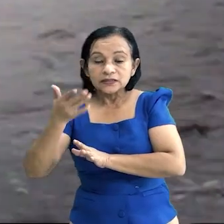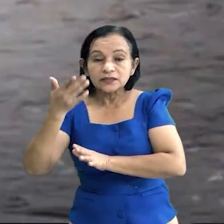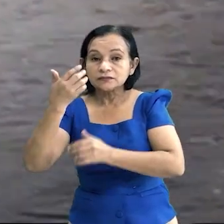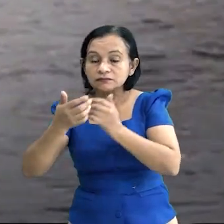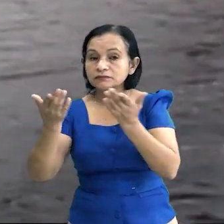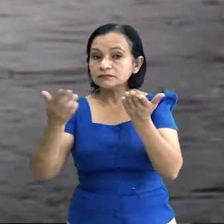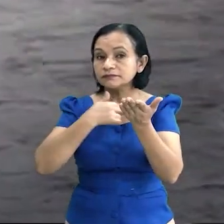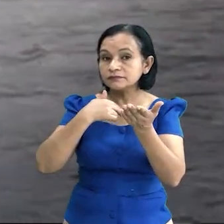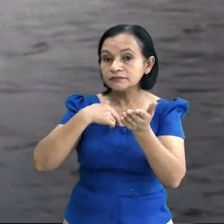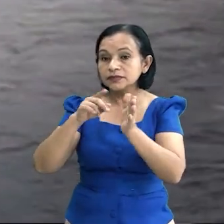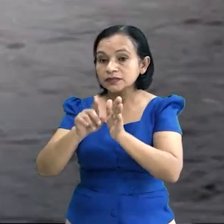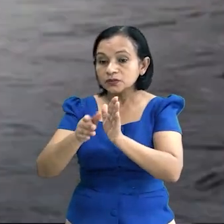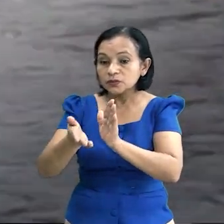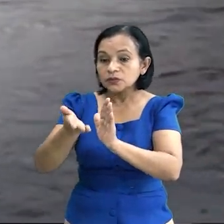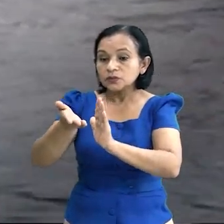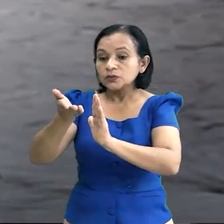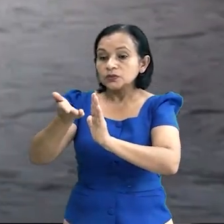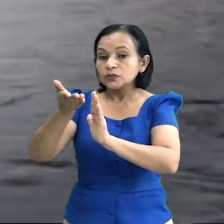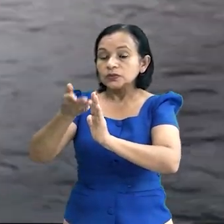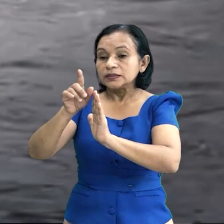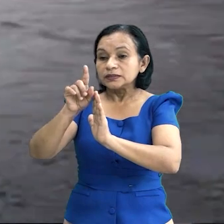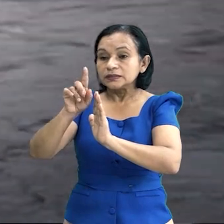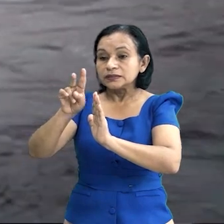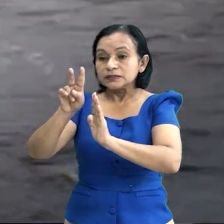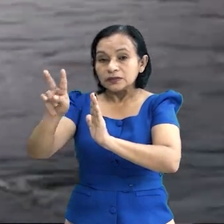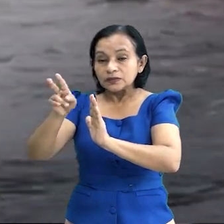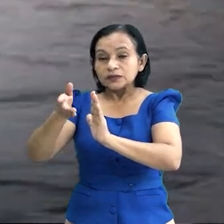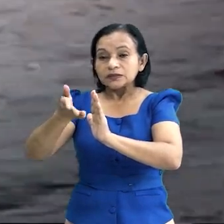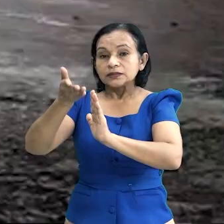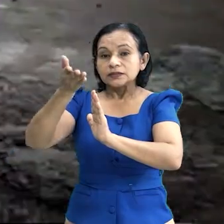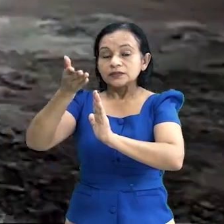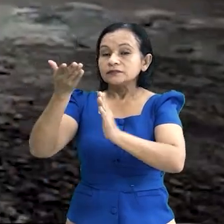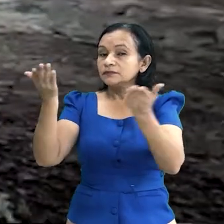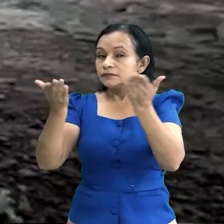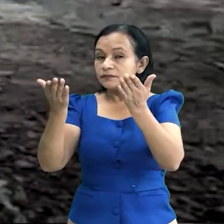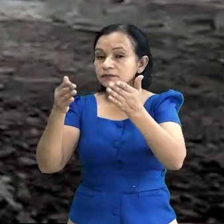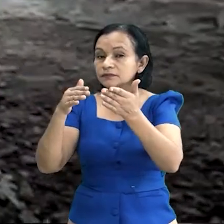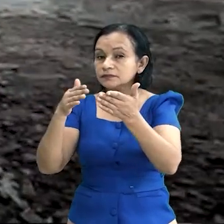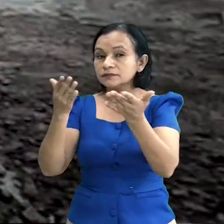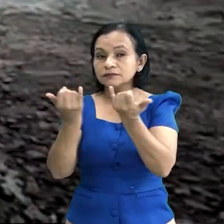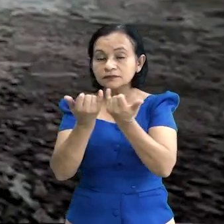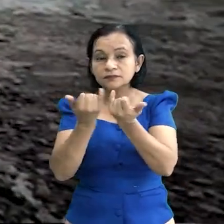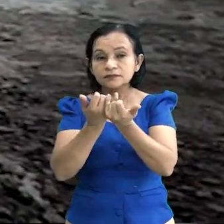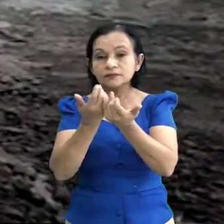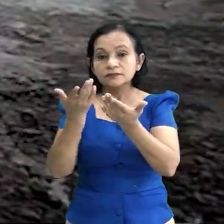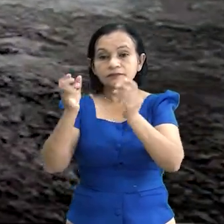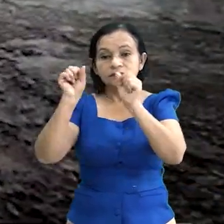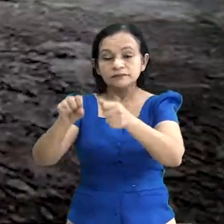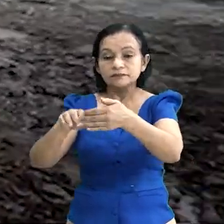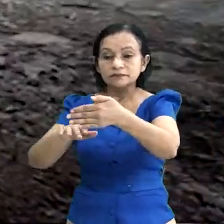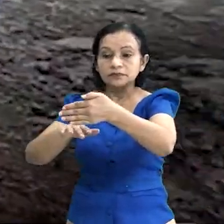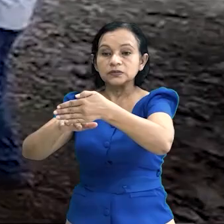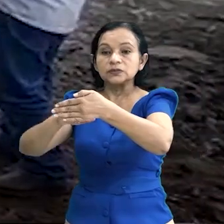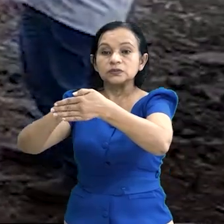¿Qué pasa si ya llega al límite, al nivel que se considera como límite y que tiene de límite la capacidad de la